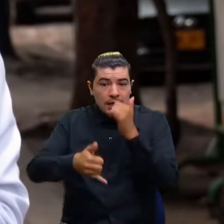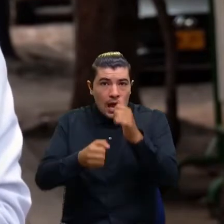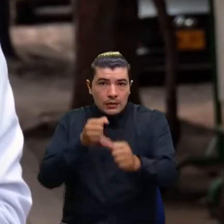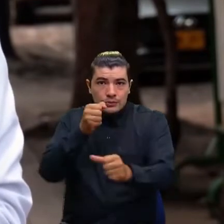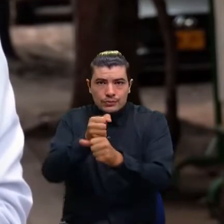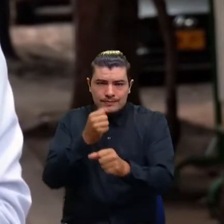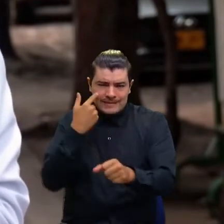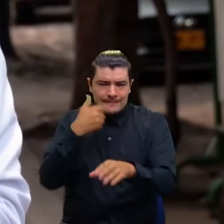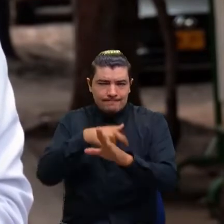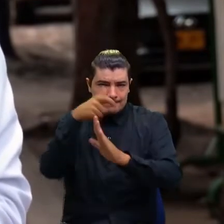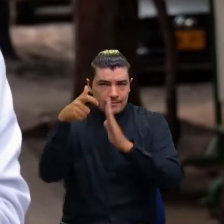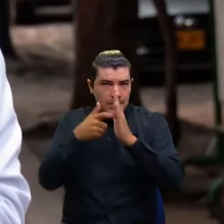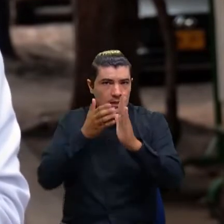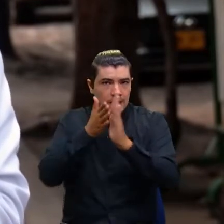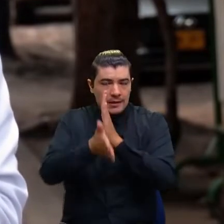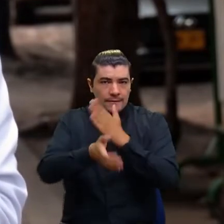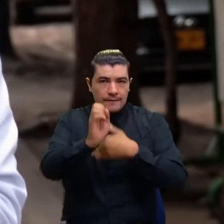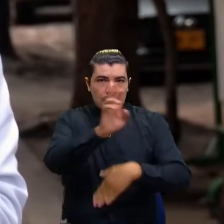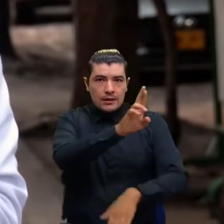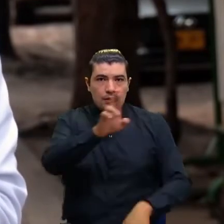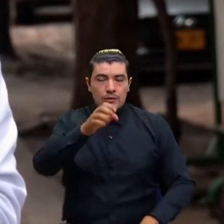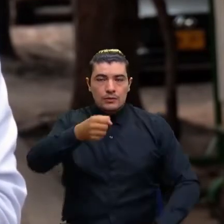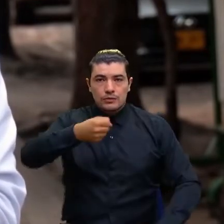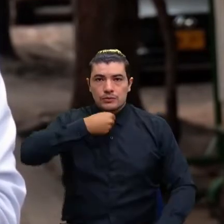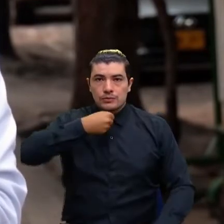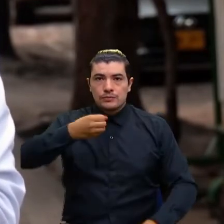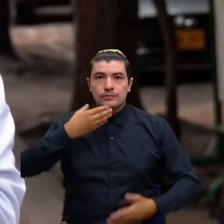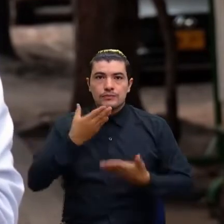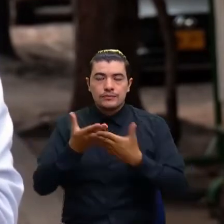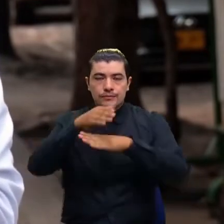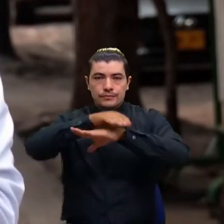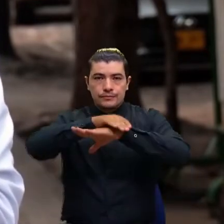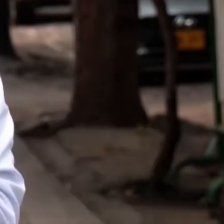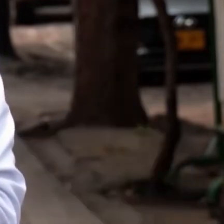que nosotros tenemos desde Cúcuta. Alfredo Pérez Durán para Oriente Noticias. Estamos informando.